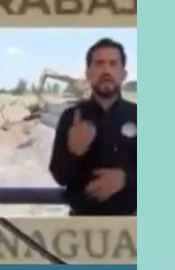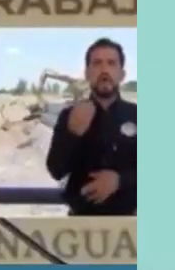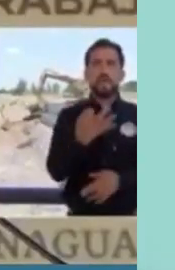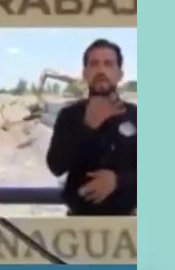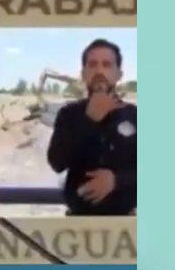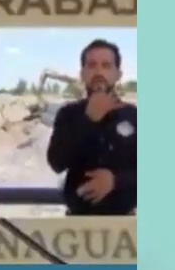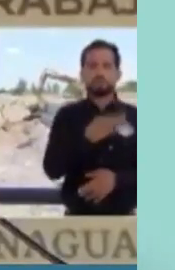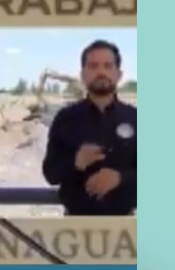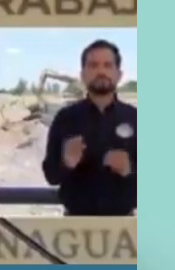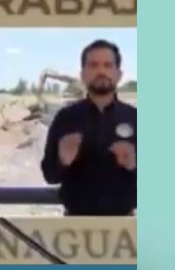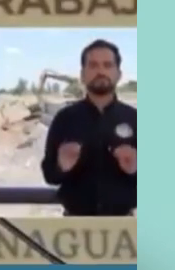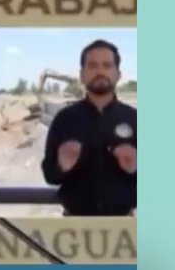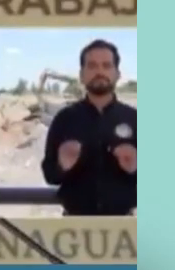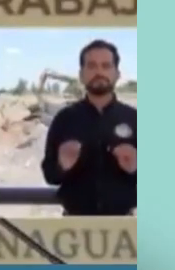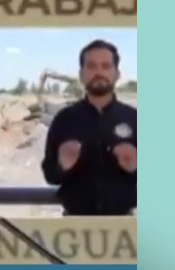silencio